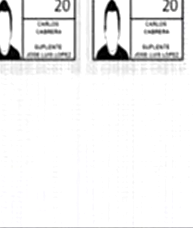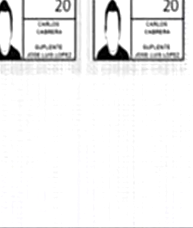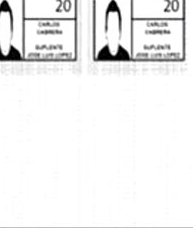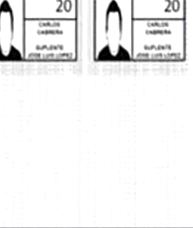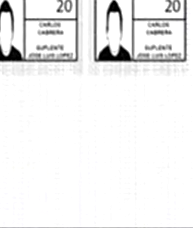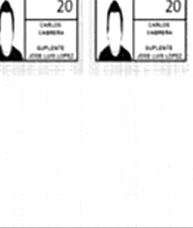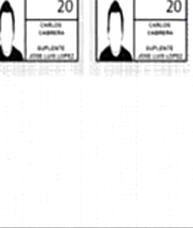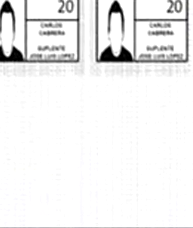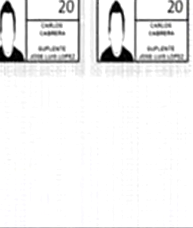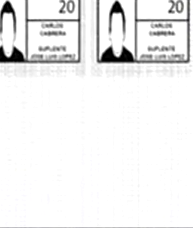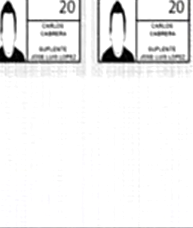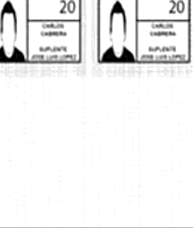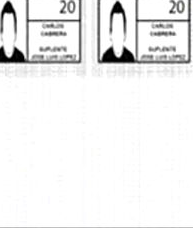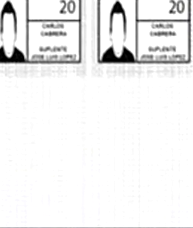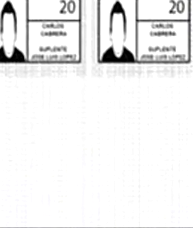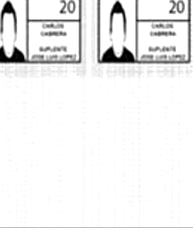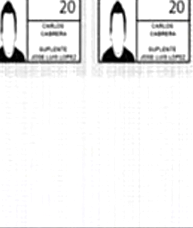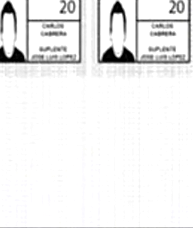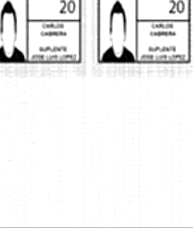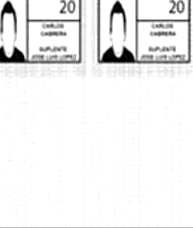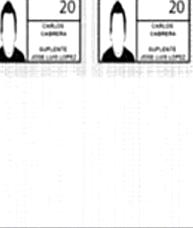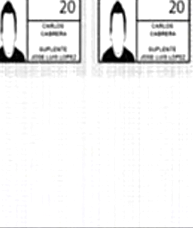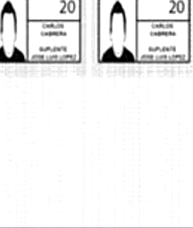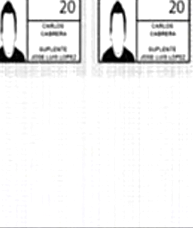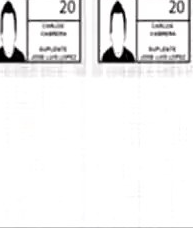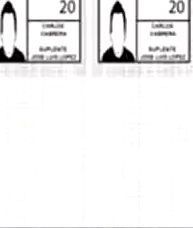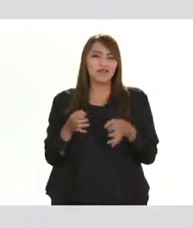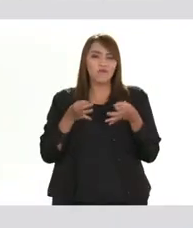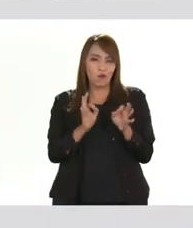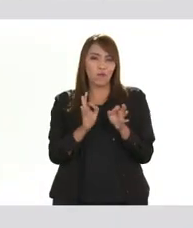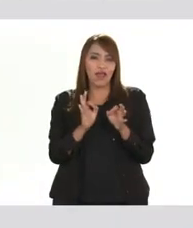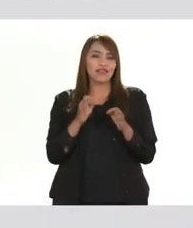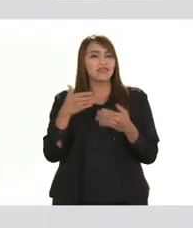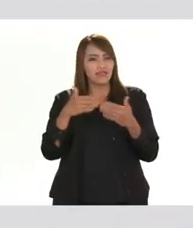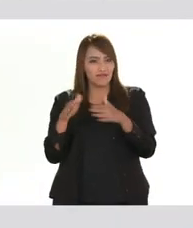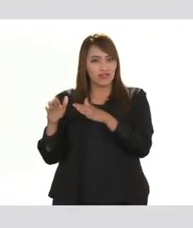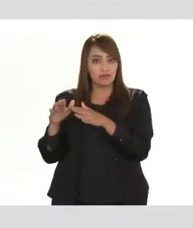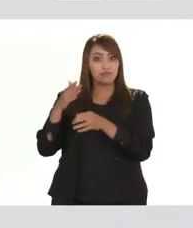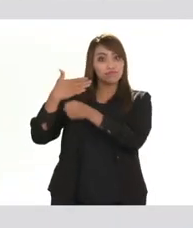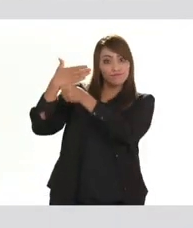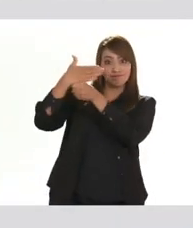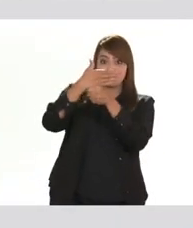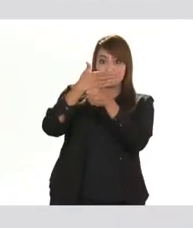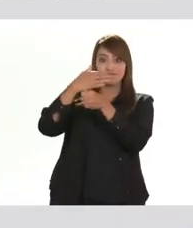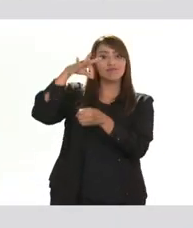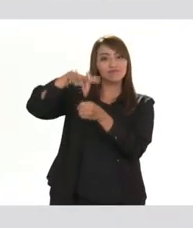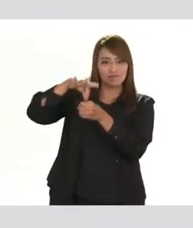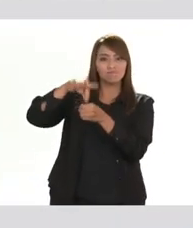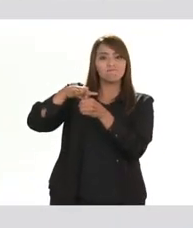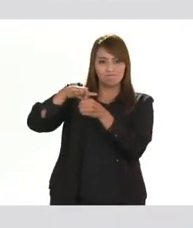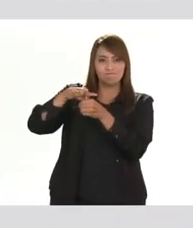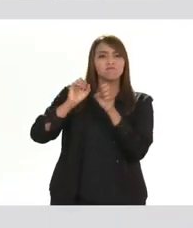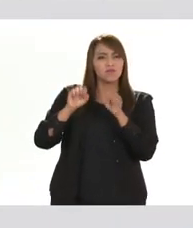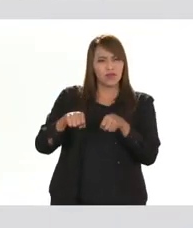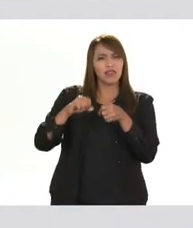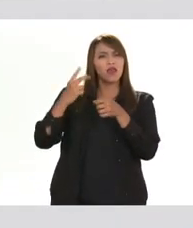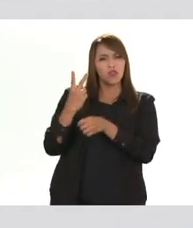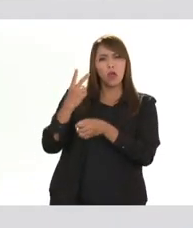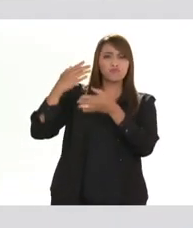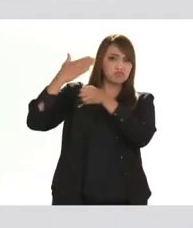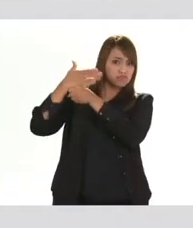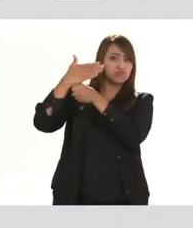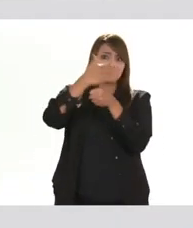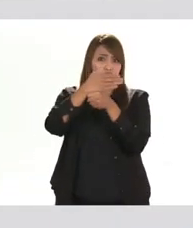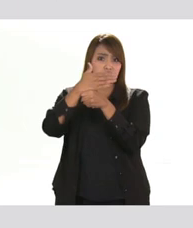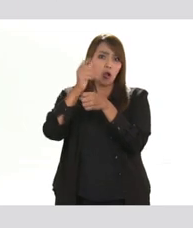en ambas papeletas puedes votar de las siguientes maneras voto por bandera en esta modalidad se puede marcar la bandera del partido